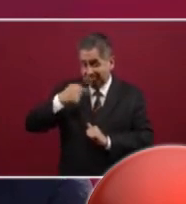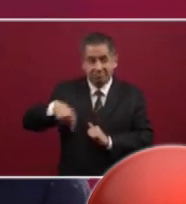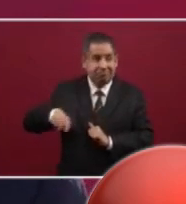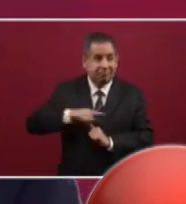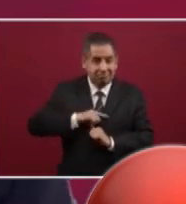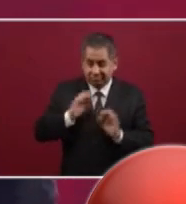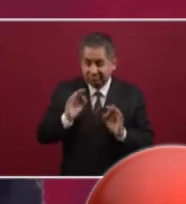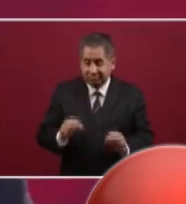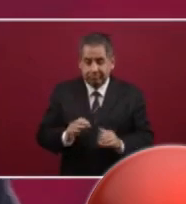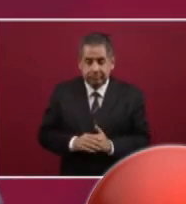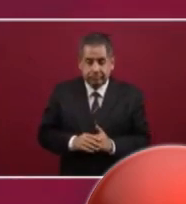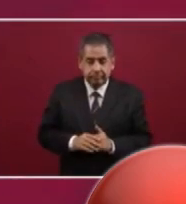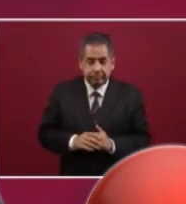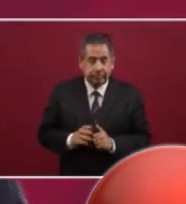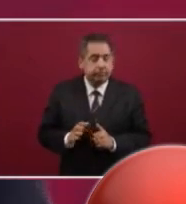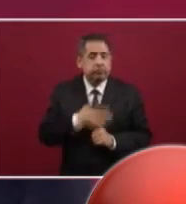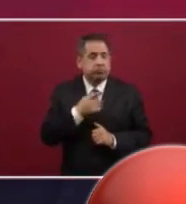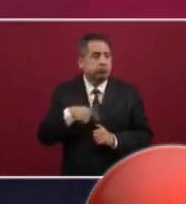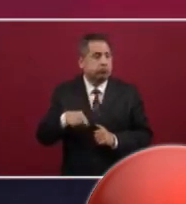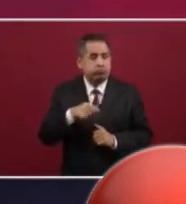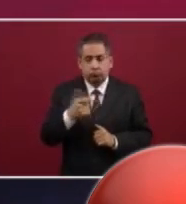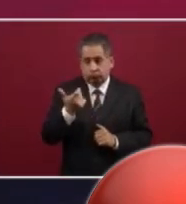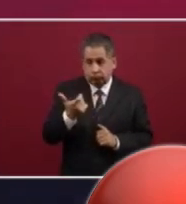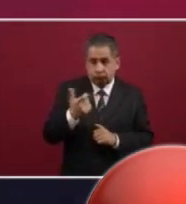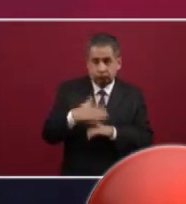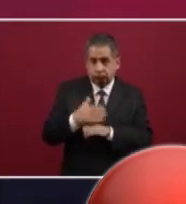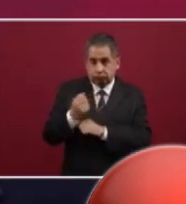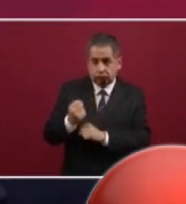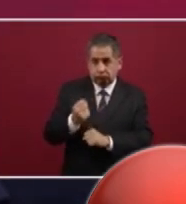Porque se ha fortalecido el peso,